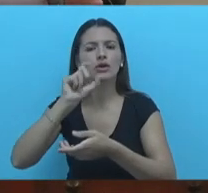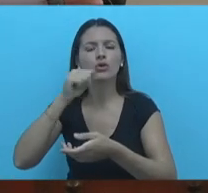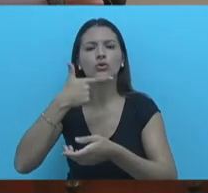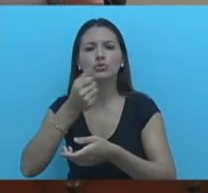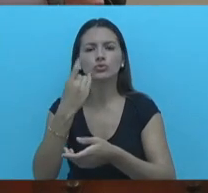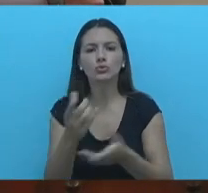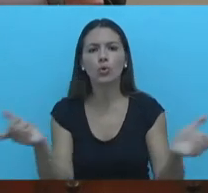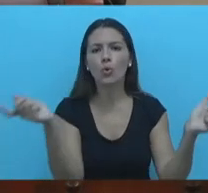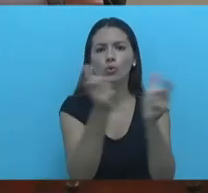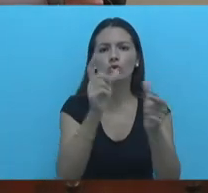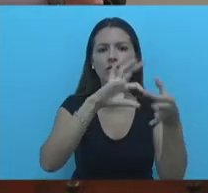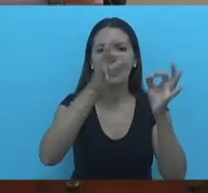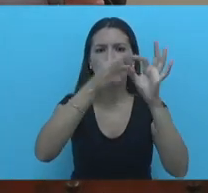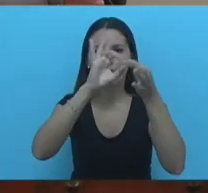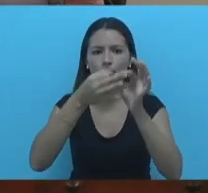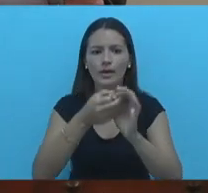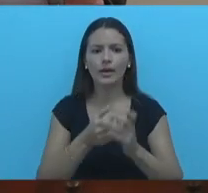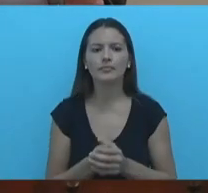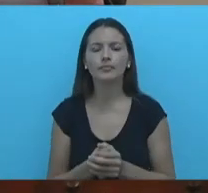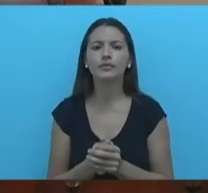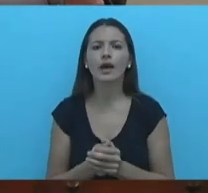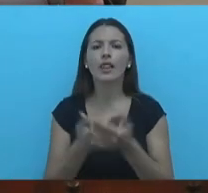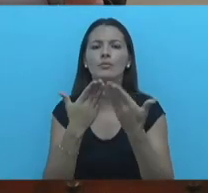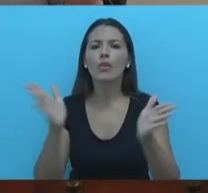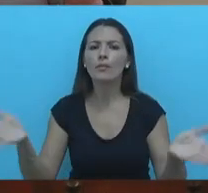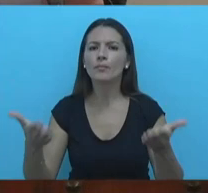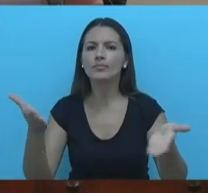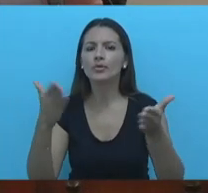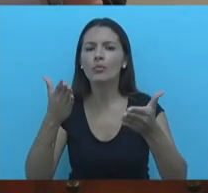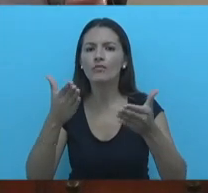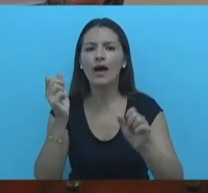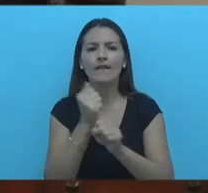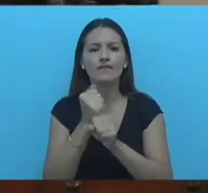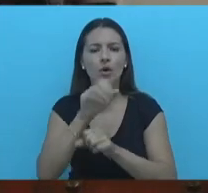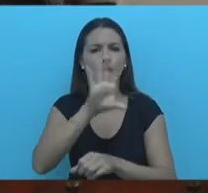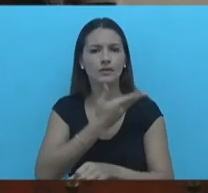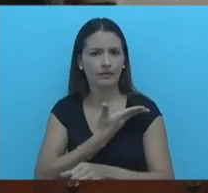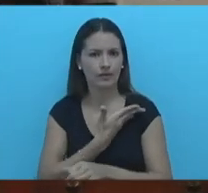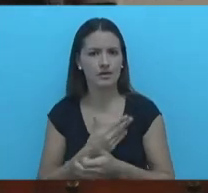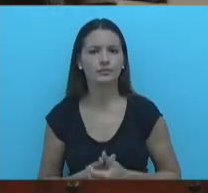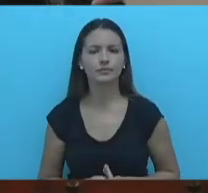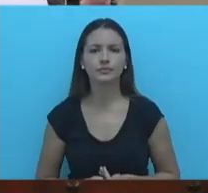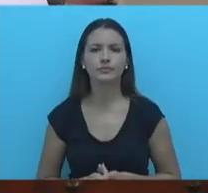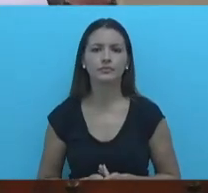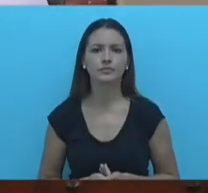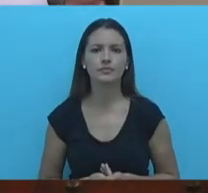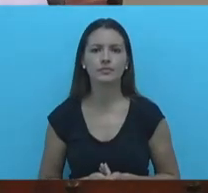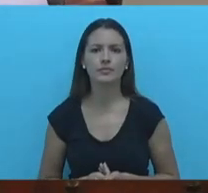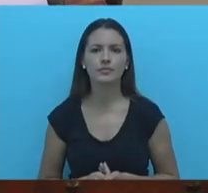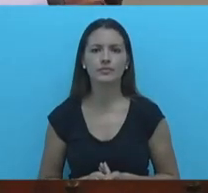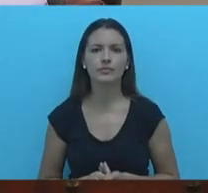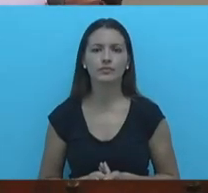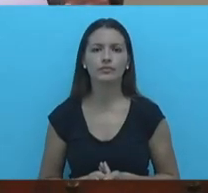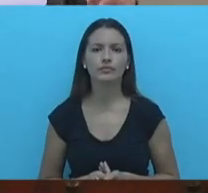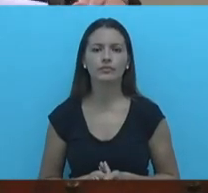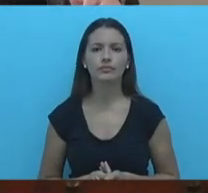objeto de asegurar la defensa y promoción de la producción y el desarrollo sustentable de la provincia. A votación el tratamiento sobre tablas, aprobado.